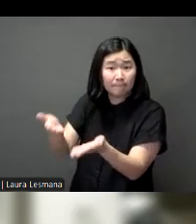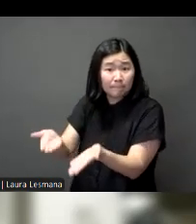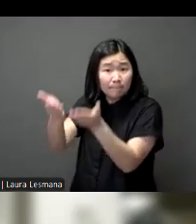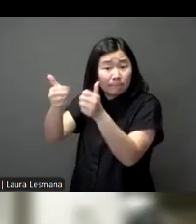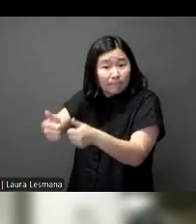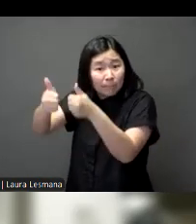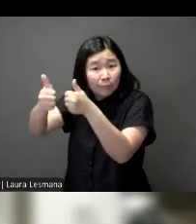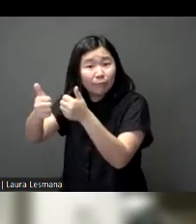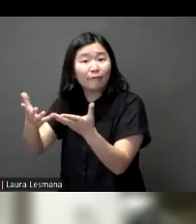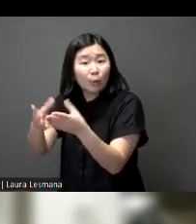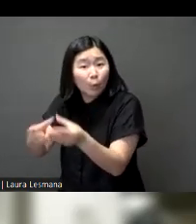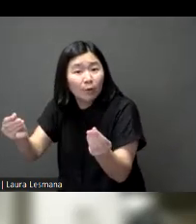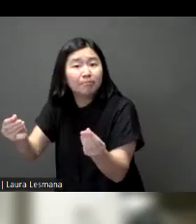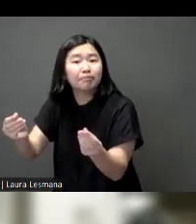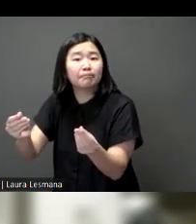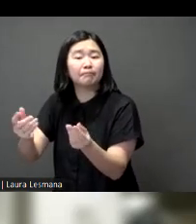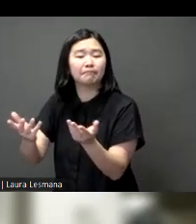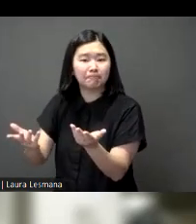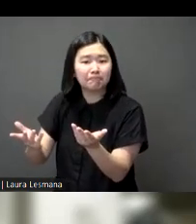molecular de virus de papiloma humano.